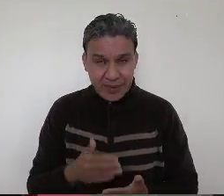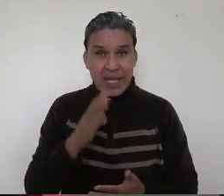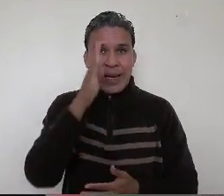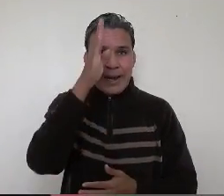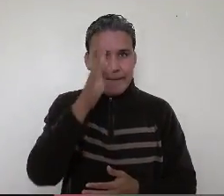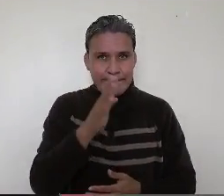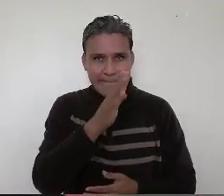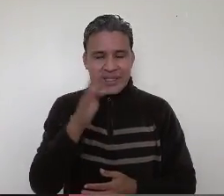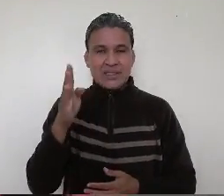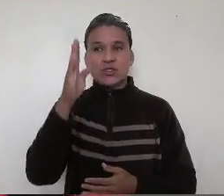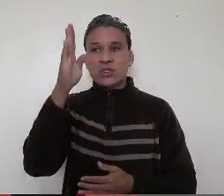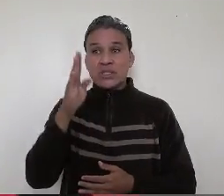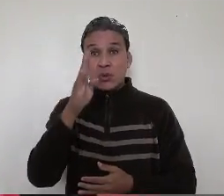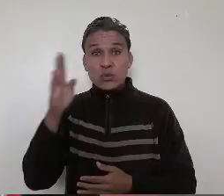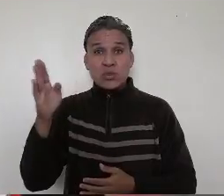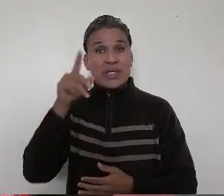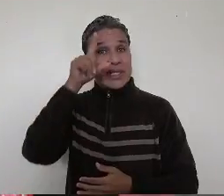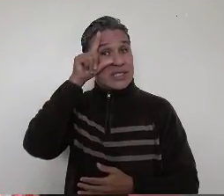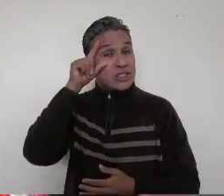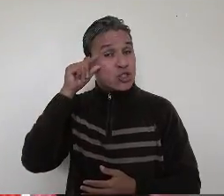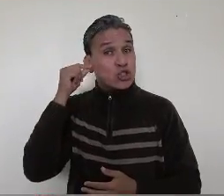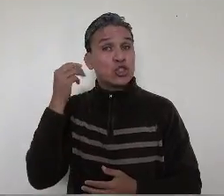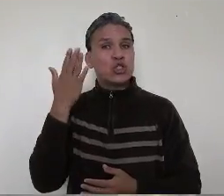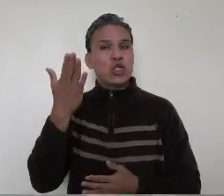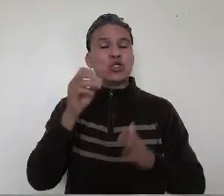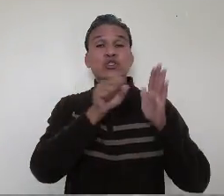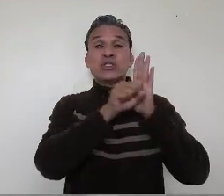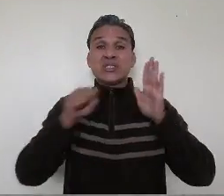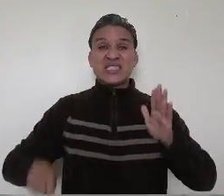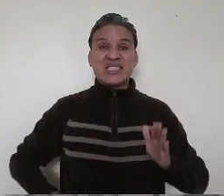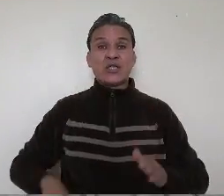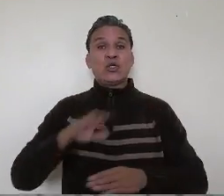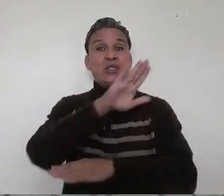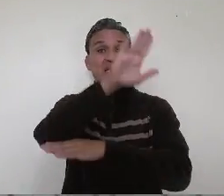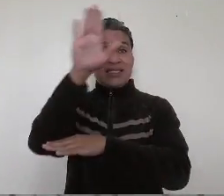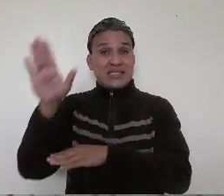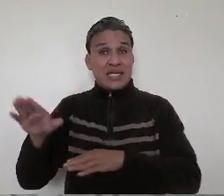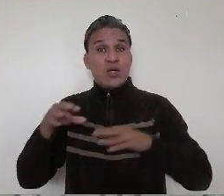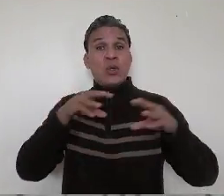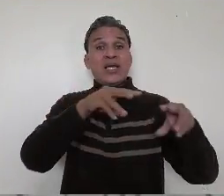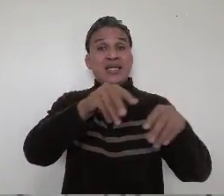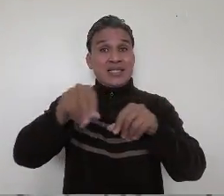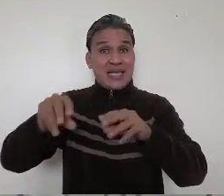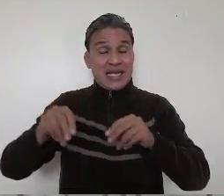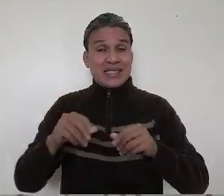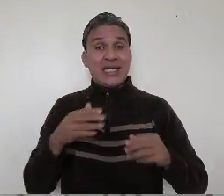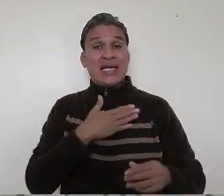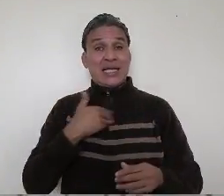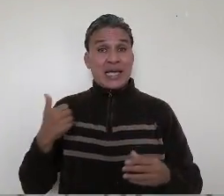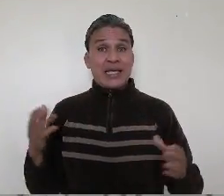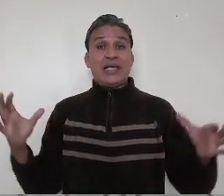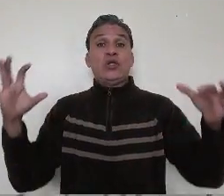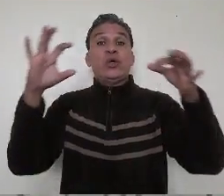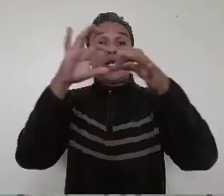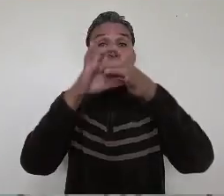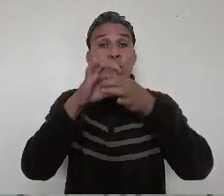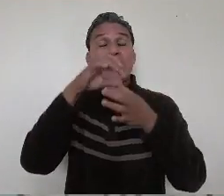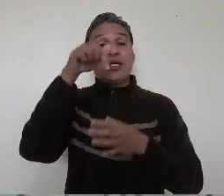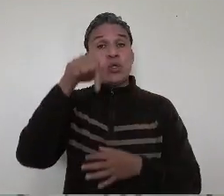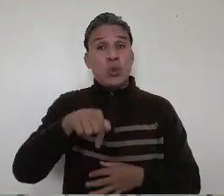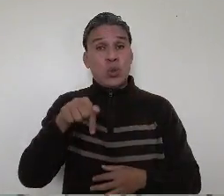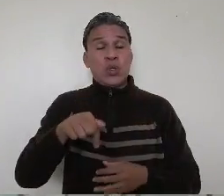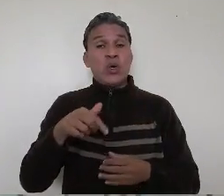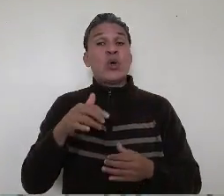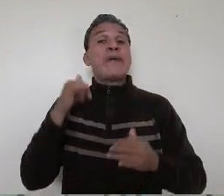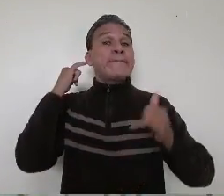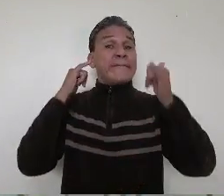ustedes. Que Dios, Señor del cielo y de la tierra, que ha querido congregarnos hoy para